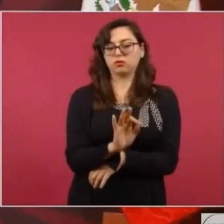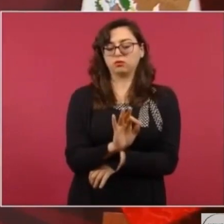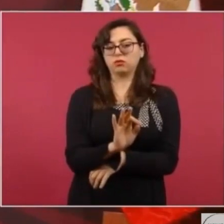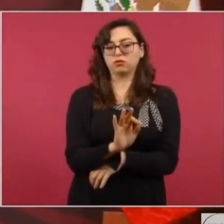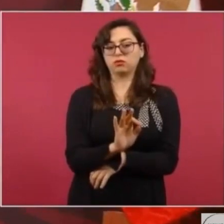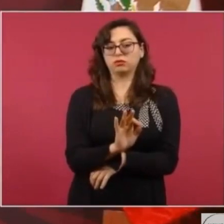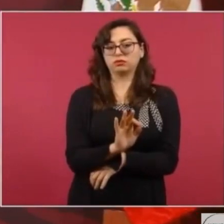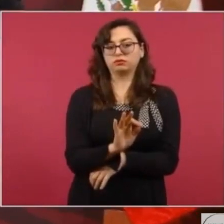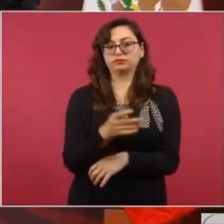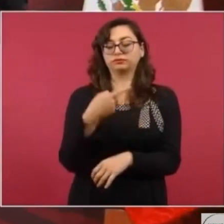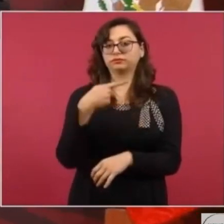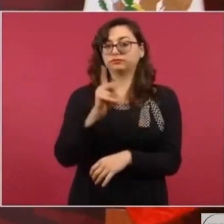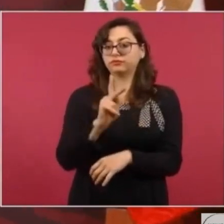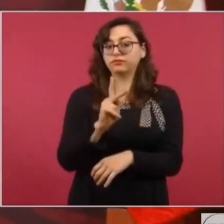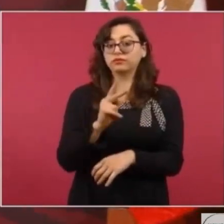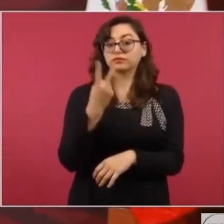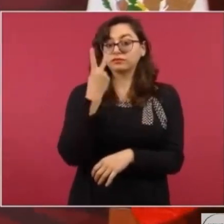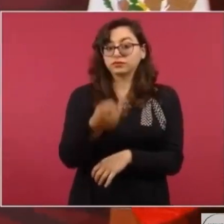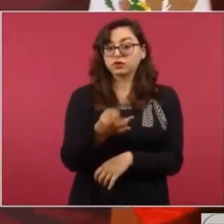pero no era horizontal.